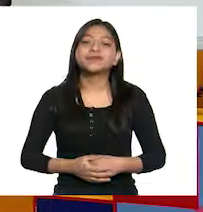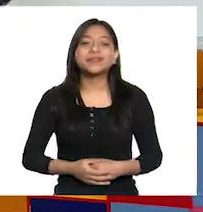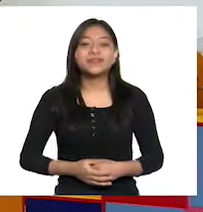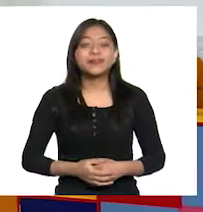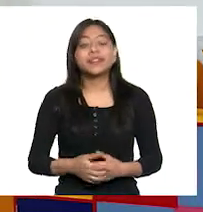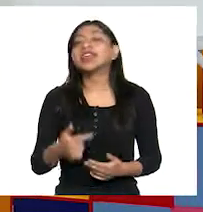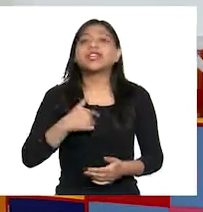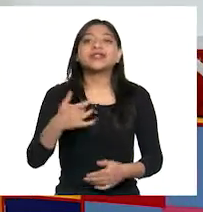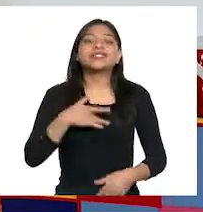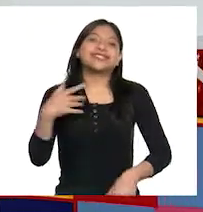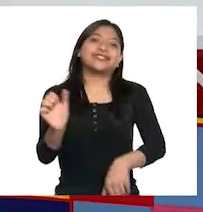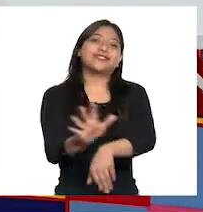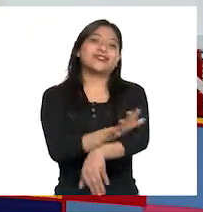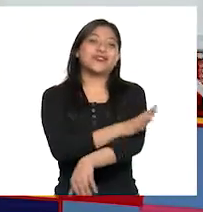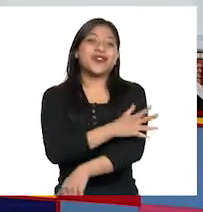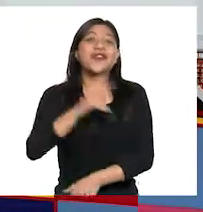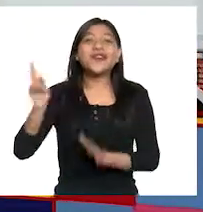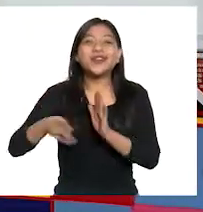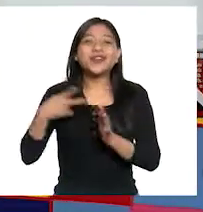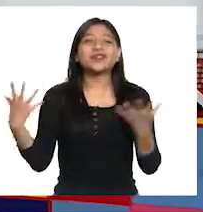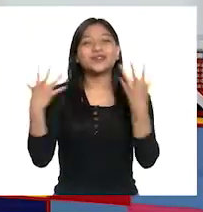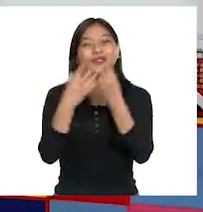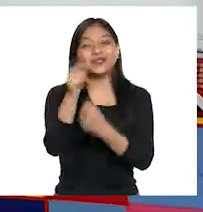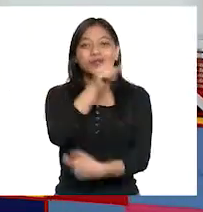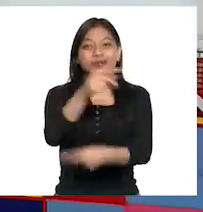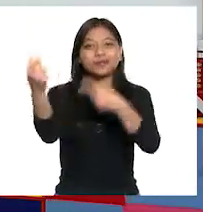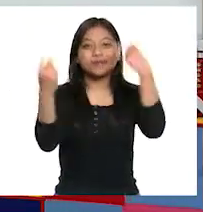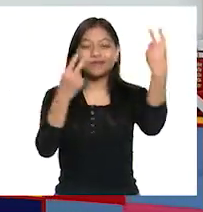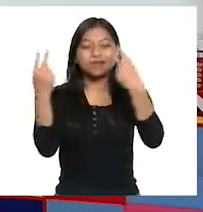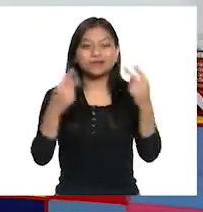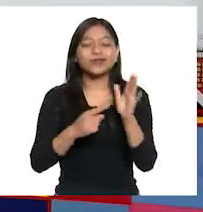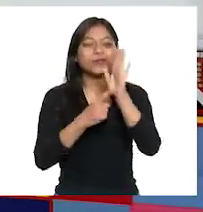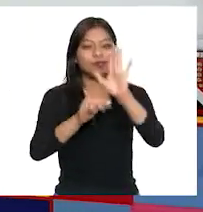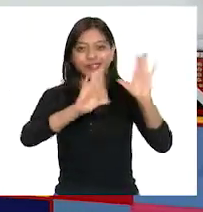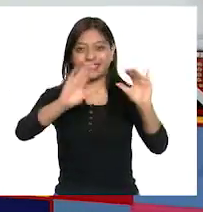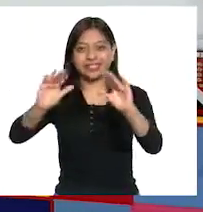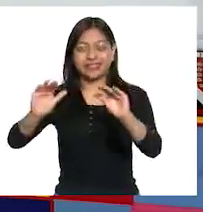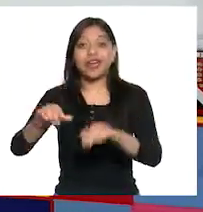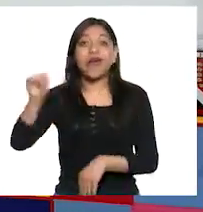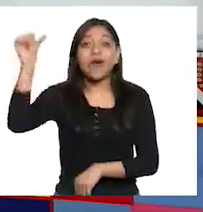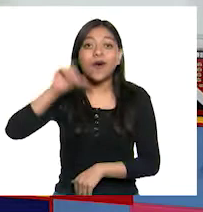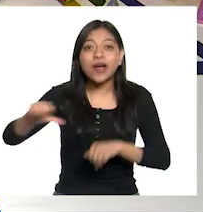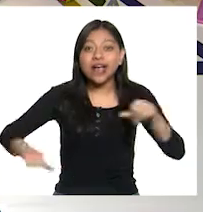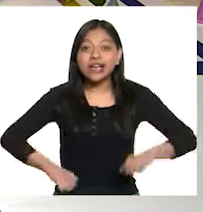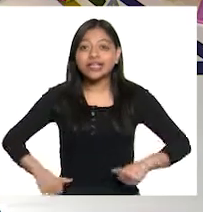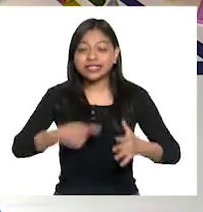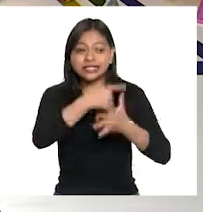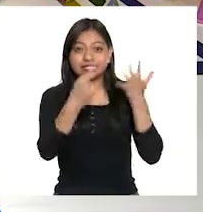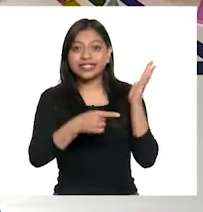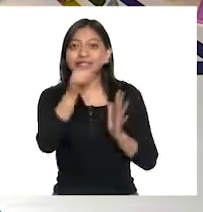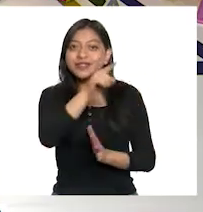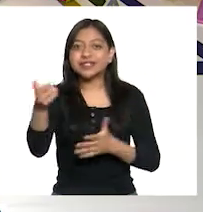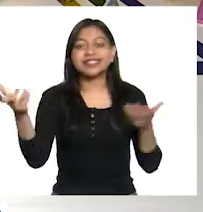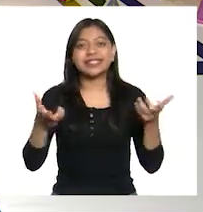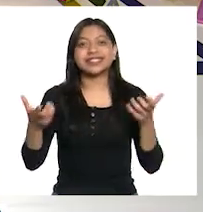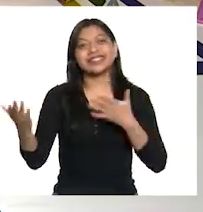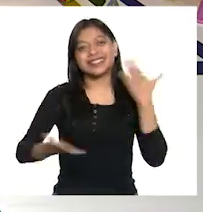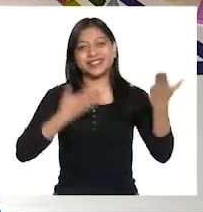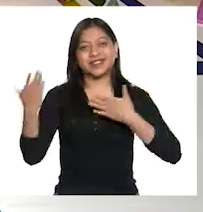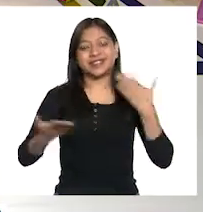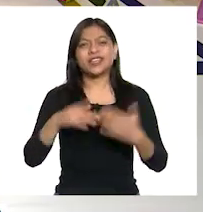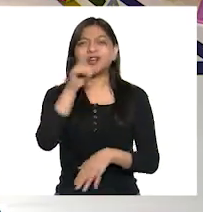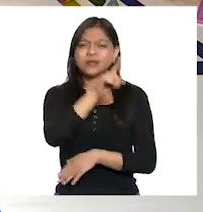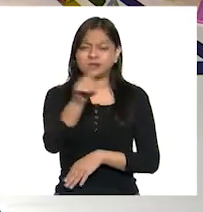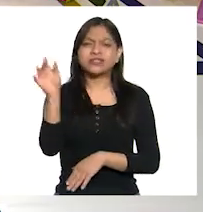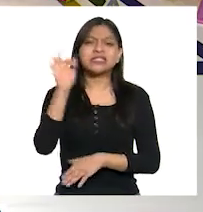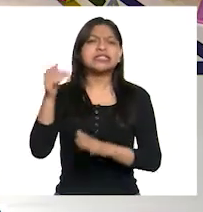Estoy muy emocionado de estar nuevamente aquí con todos ustedes y traigo unas actividades muy divertidas porque ¿les ha